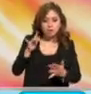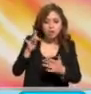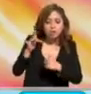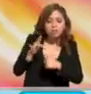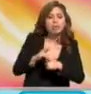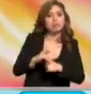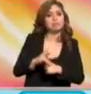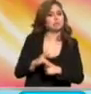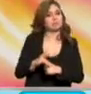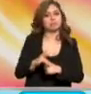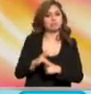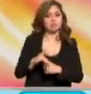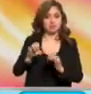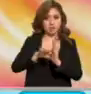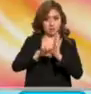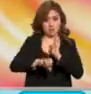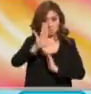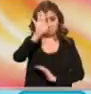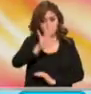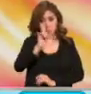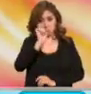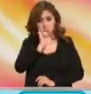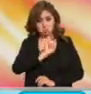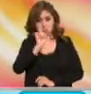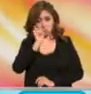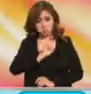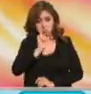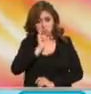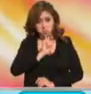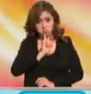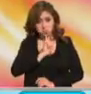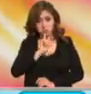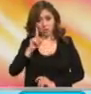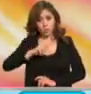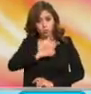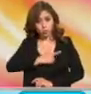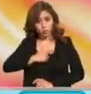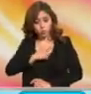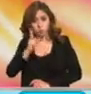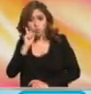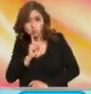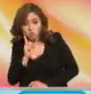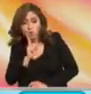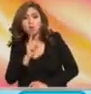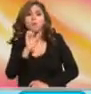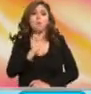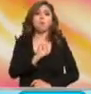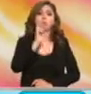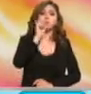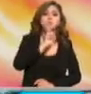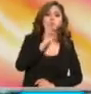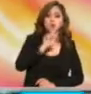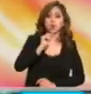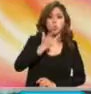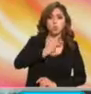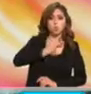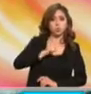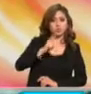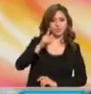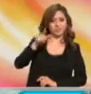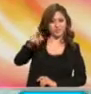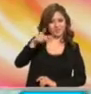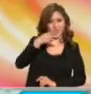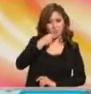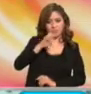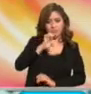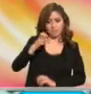puede ser una mujer lesbiana puede tener también esta fobia? Eso es una mujer lesbiana o una mujer no lesbiana. Exacto. Claro. Porque además